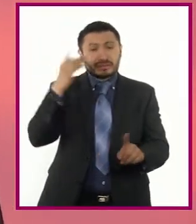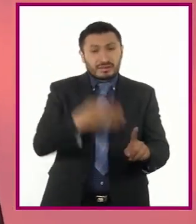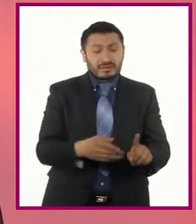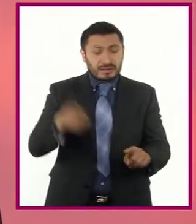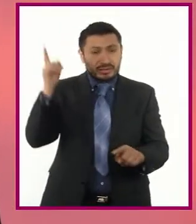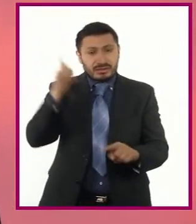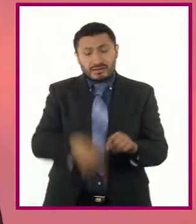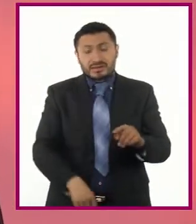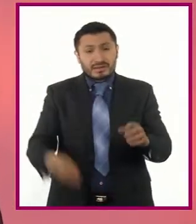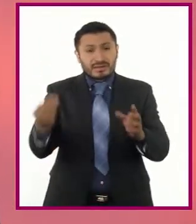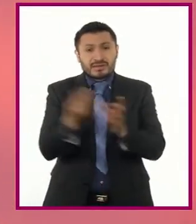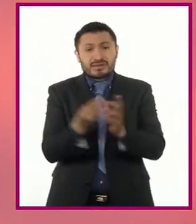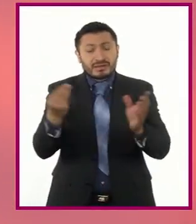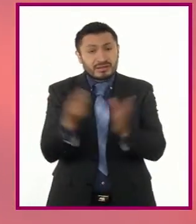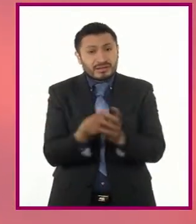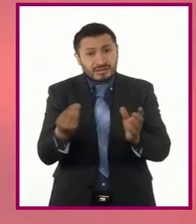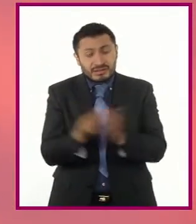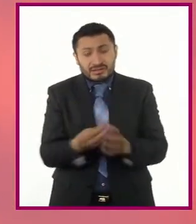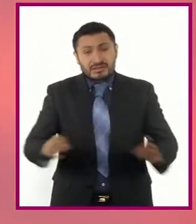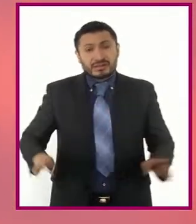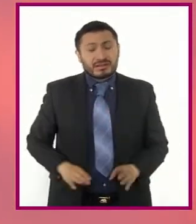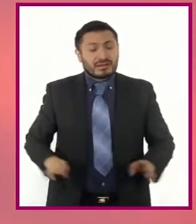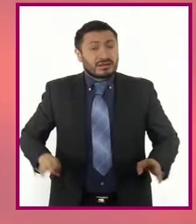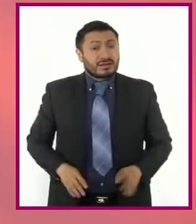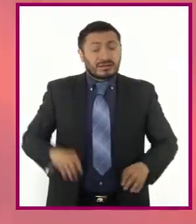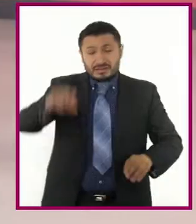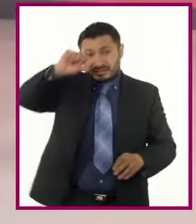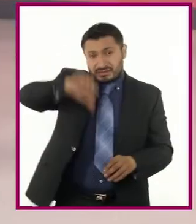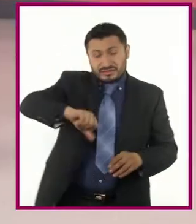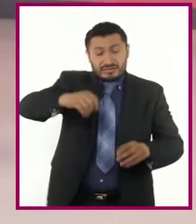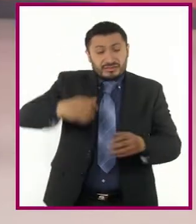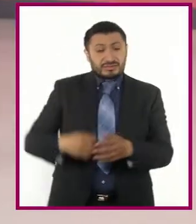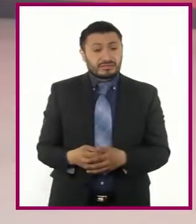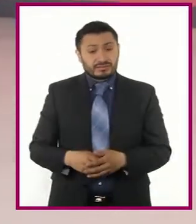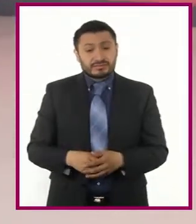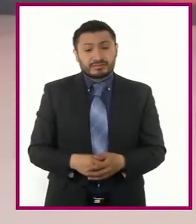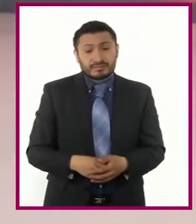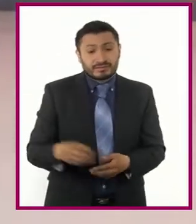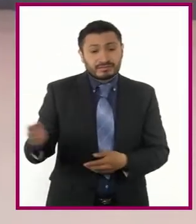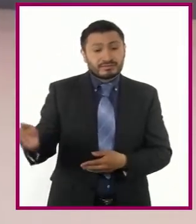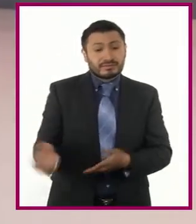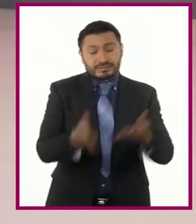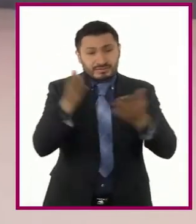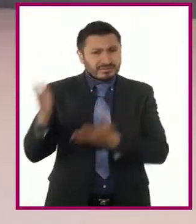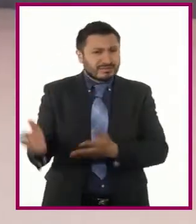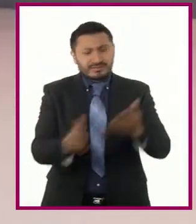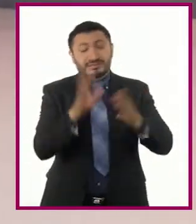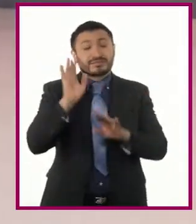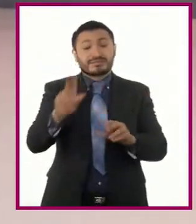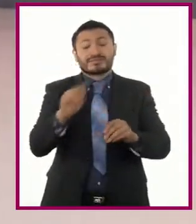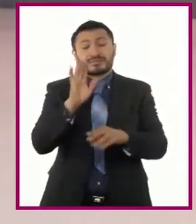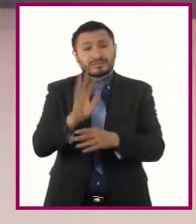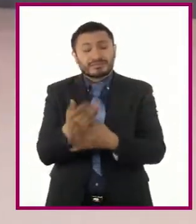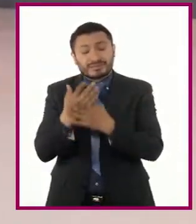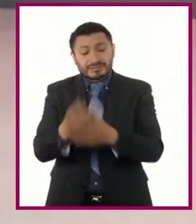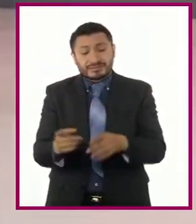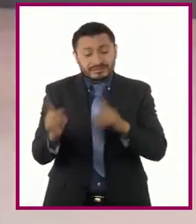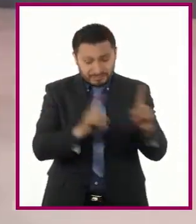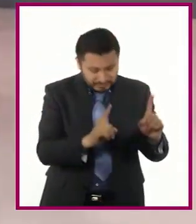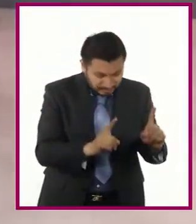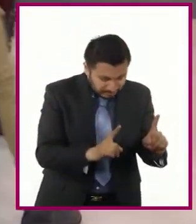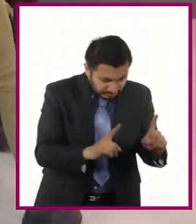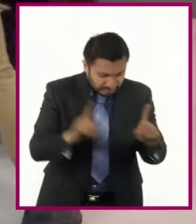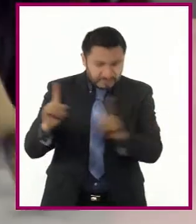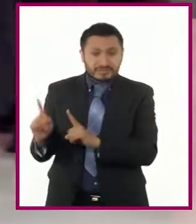propiedades extensivas e intensivas. ¡Aquí va! ¡Listo, agárrala! ¡Vente! ¡Vámonos! ¡Por allá! ¡No, espérate! ¡No para acá! ¡No,